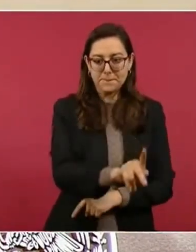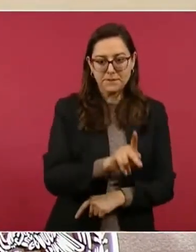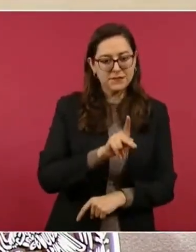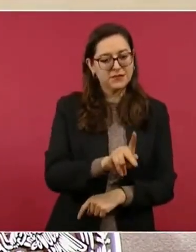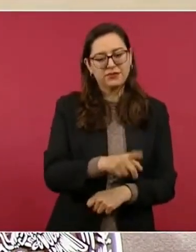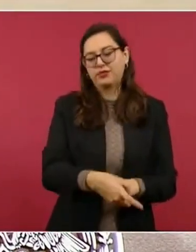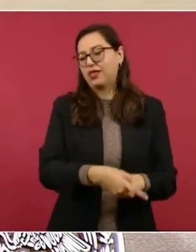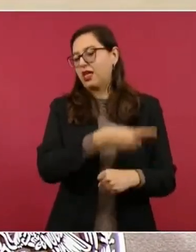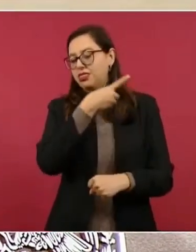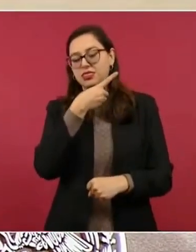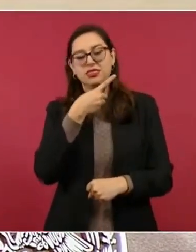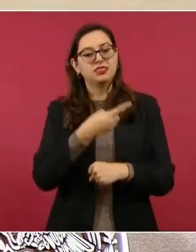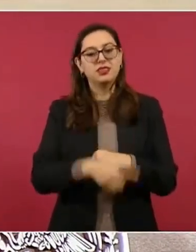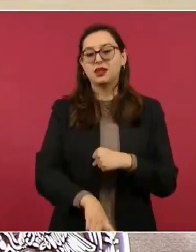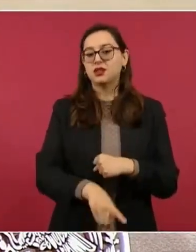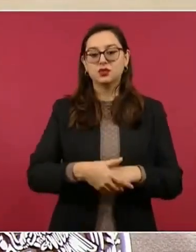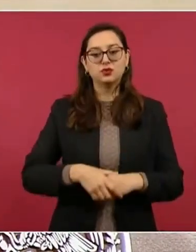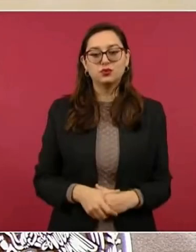Muchísimo daño.